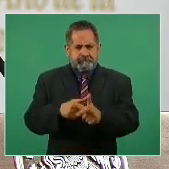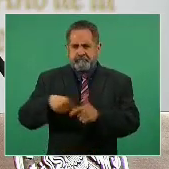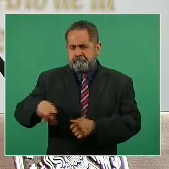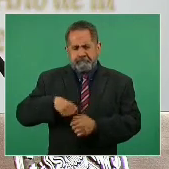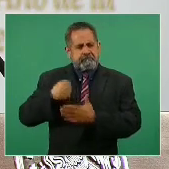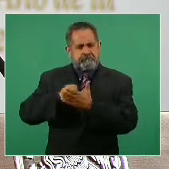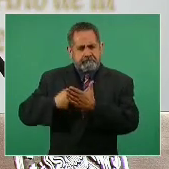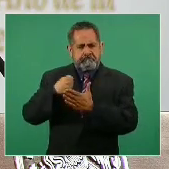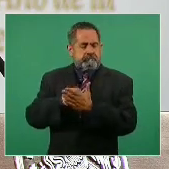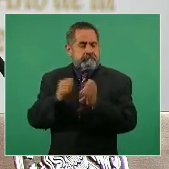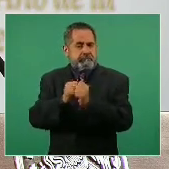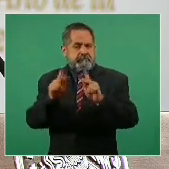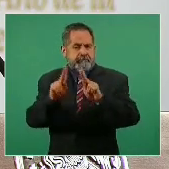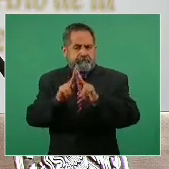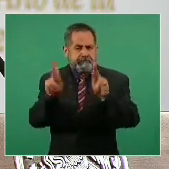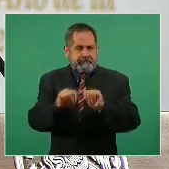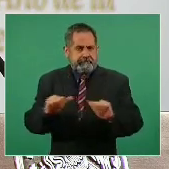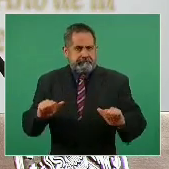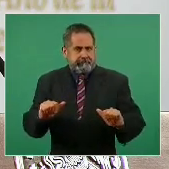Seguir luchando de manera pacífica.